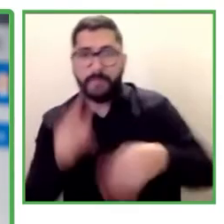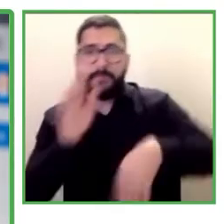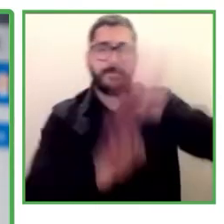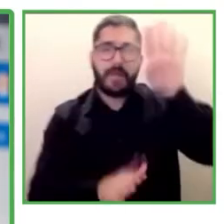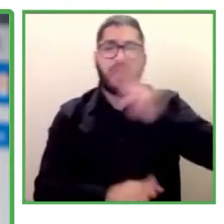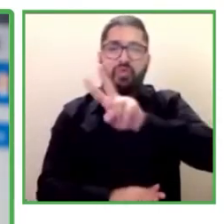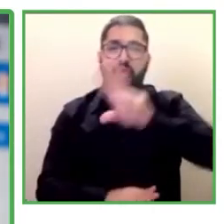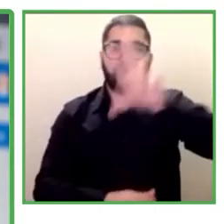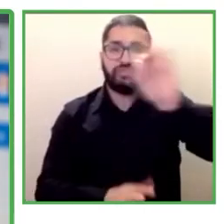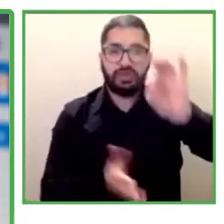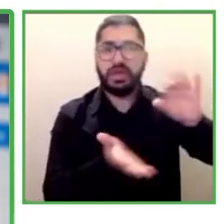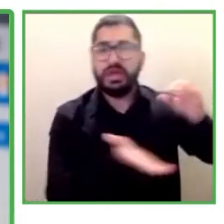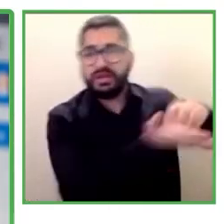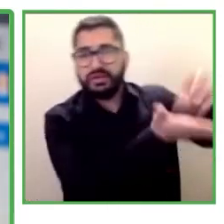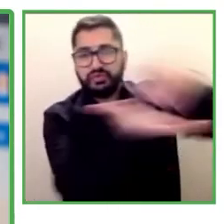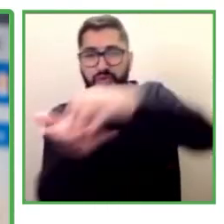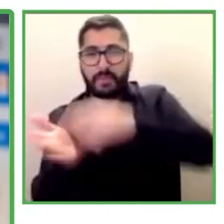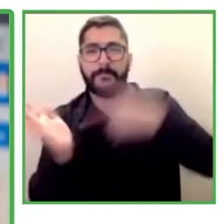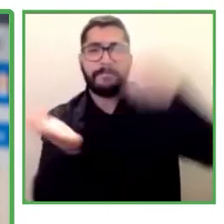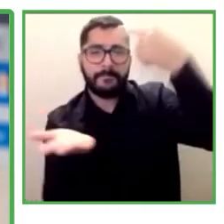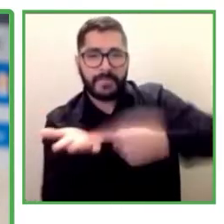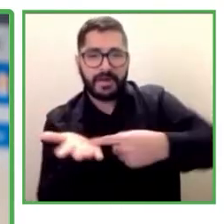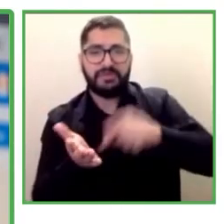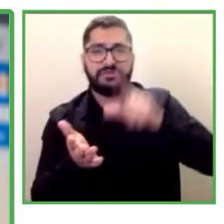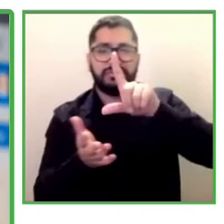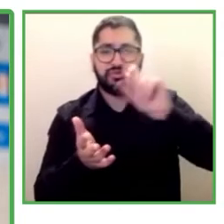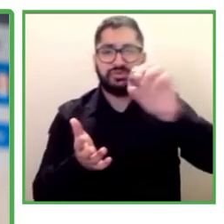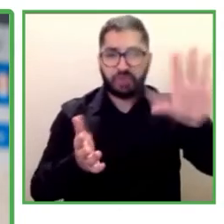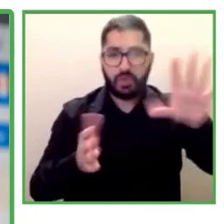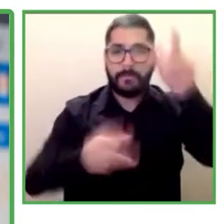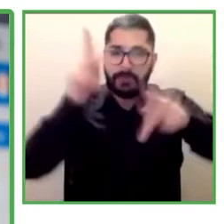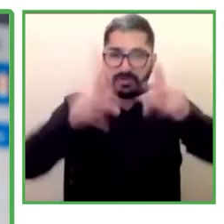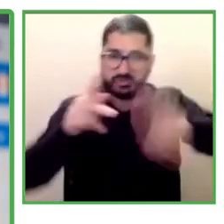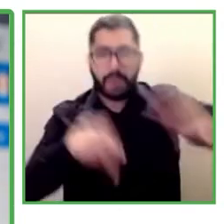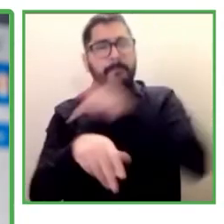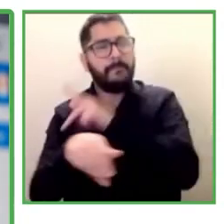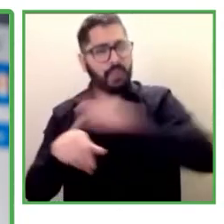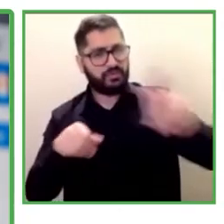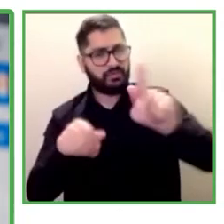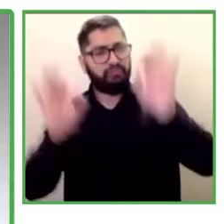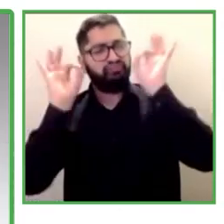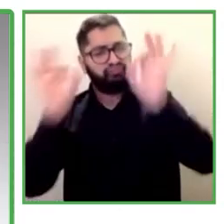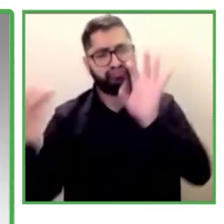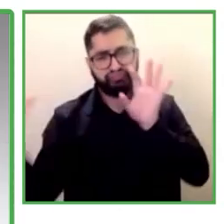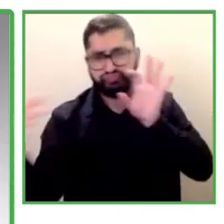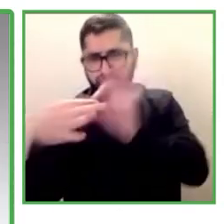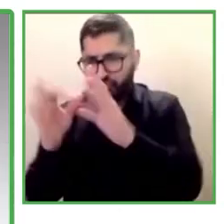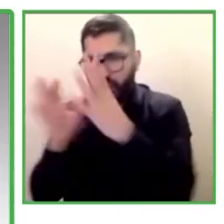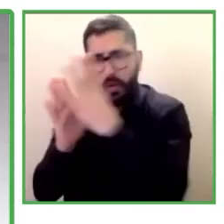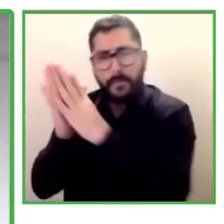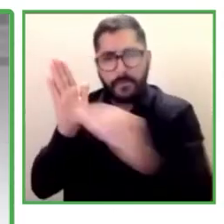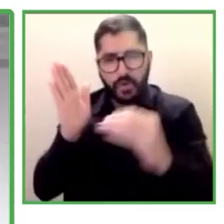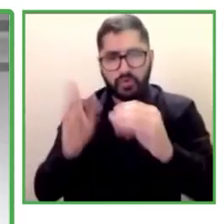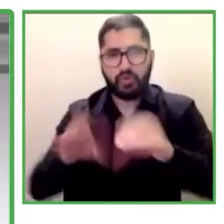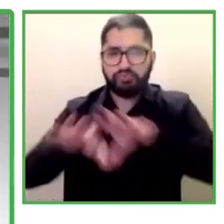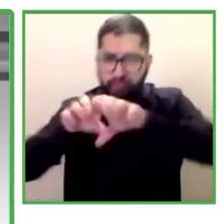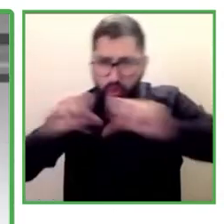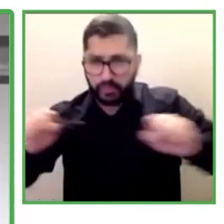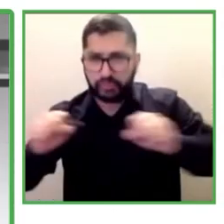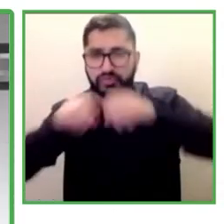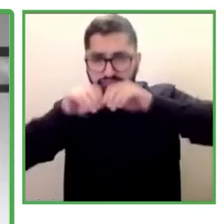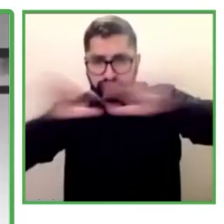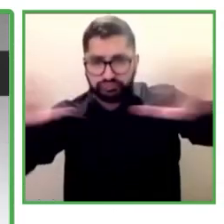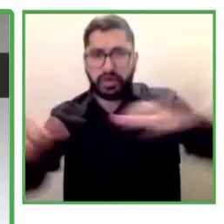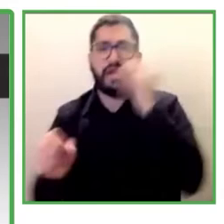1.075 profesionales en relación con los elementos del modelo de inclusión laboral Pacto de Productividad. Actualmente, el programa se